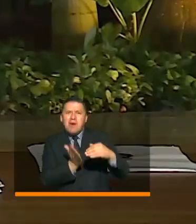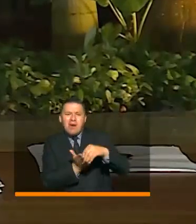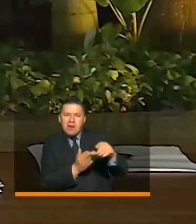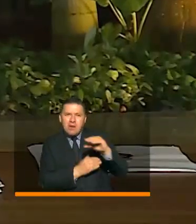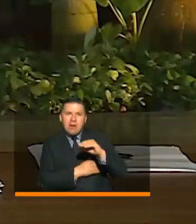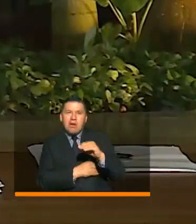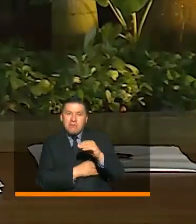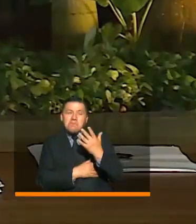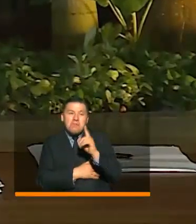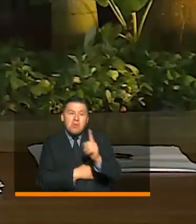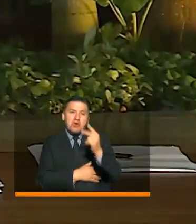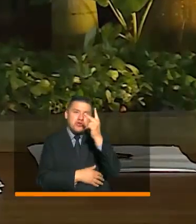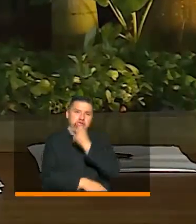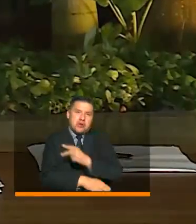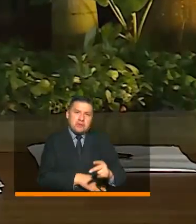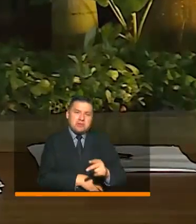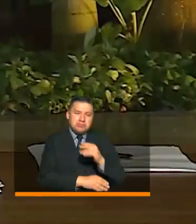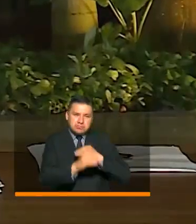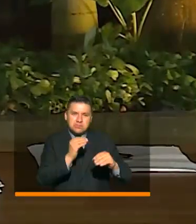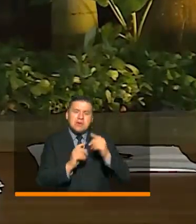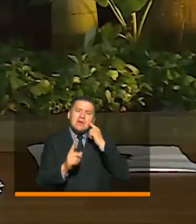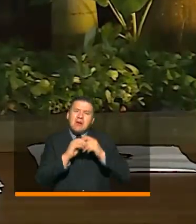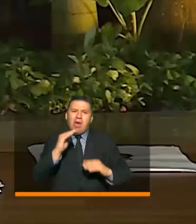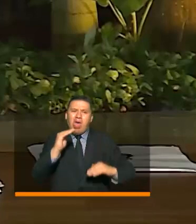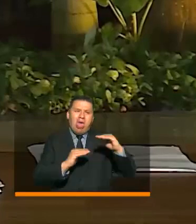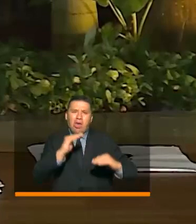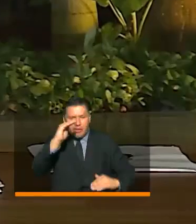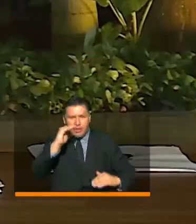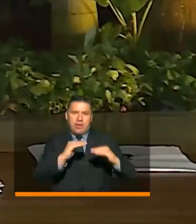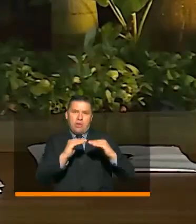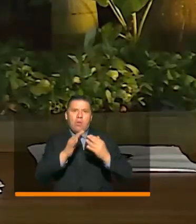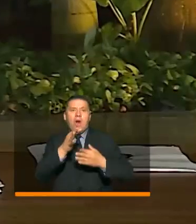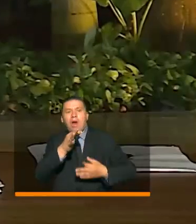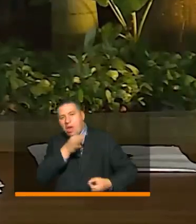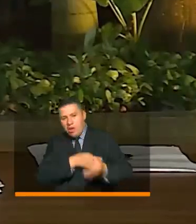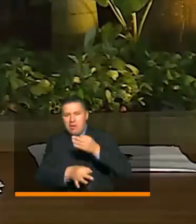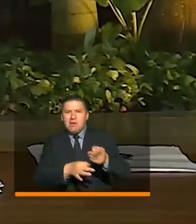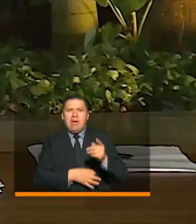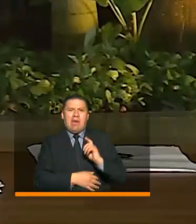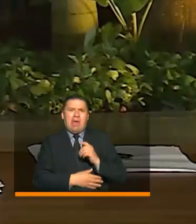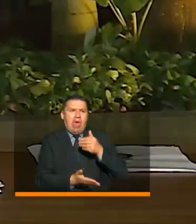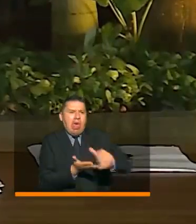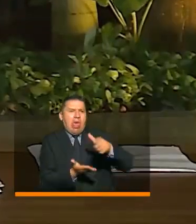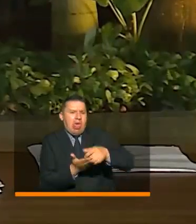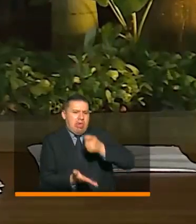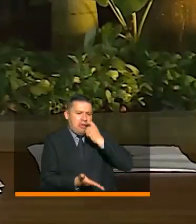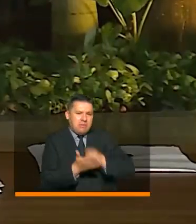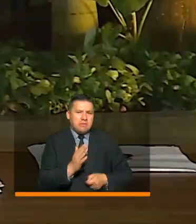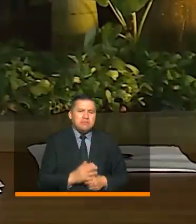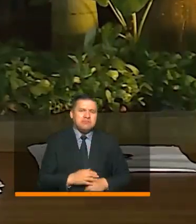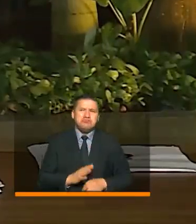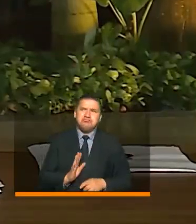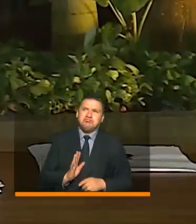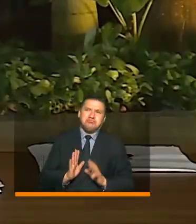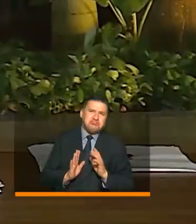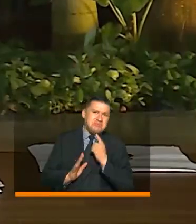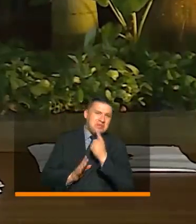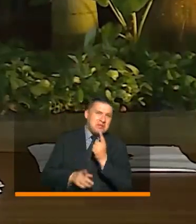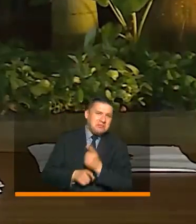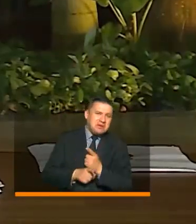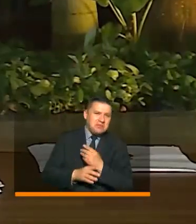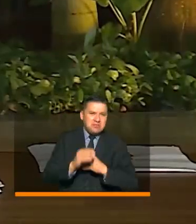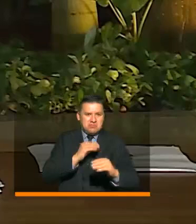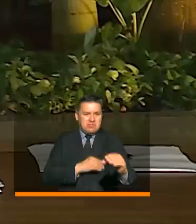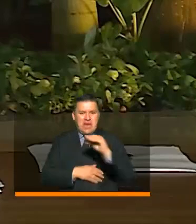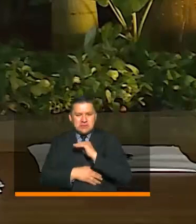vulnerables, ahí lo que estamos buscando es justamente compensar cuando tienen que hacer ese gasto. Puede llamarse devolución, puede llamarse